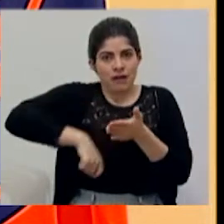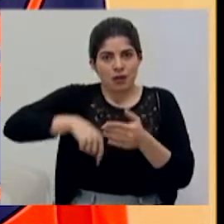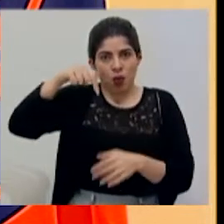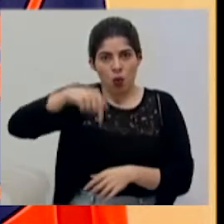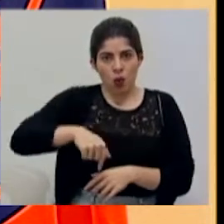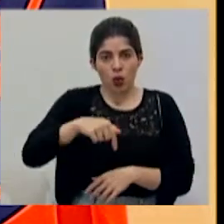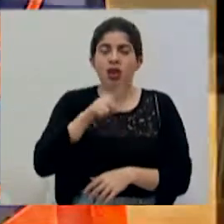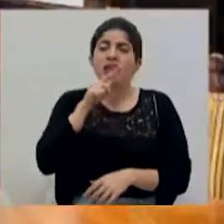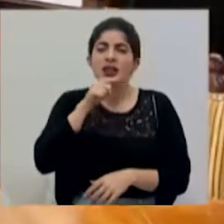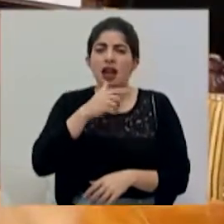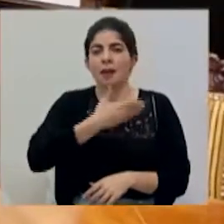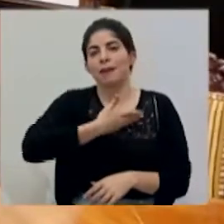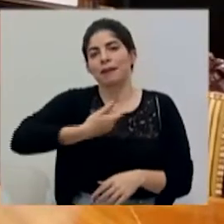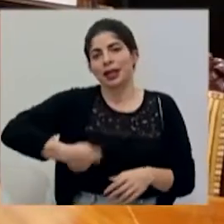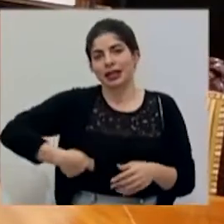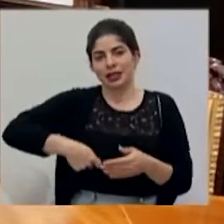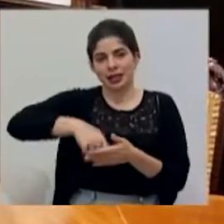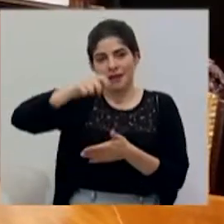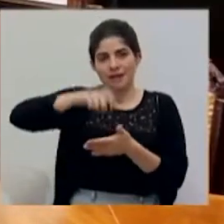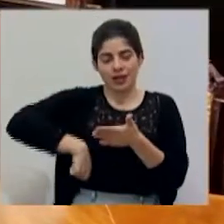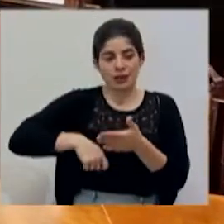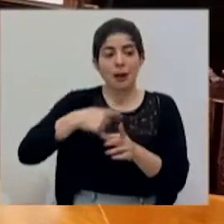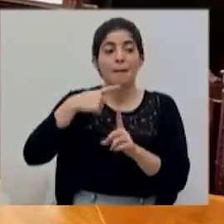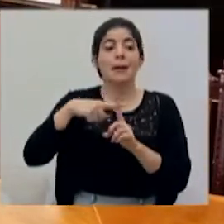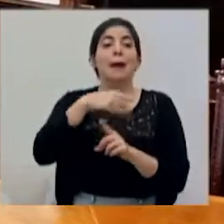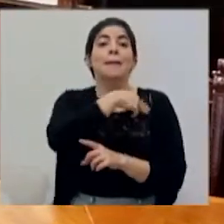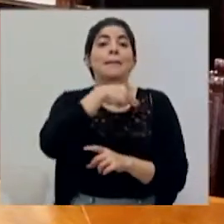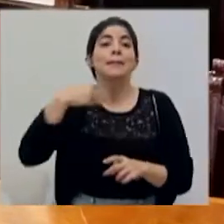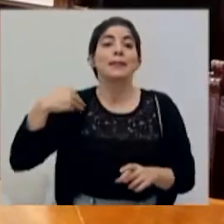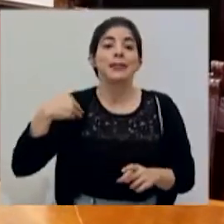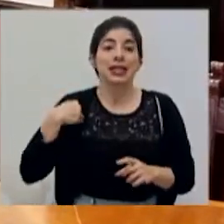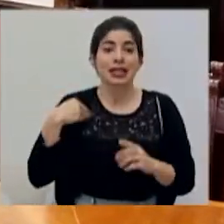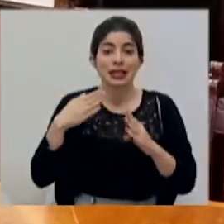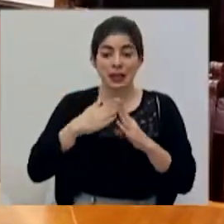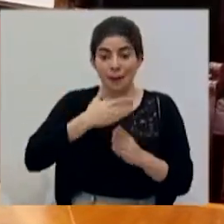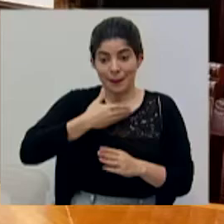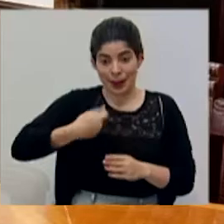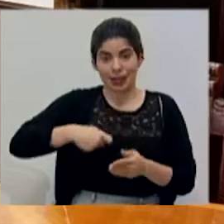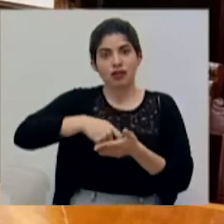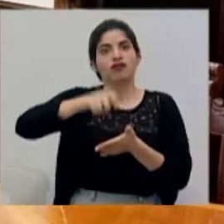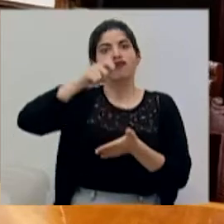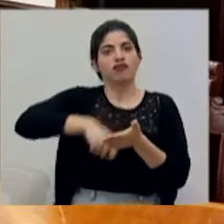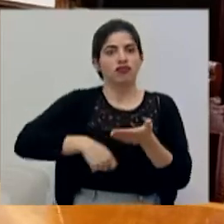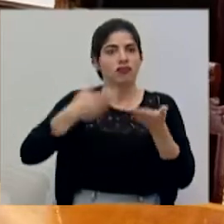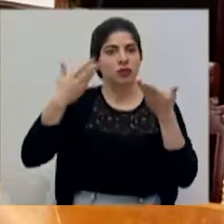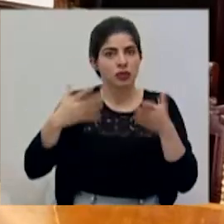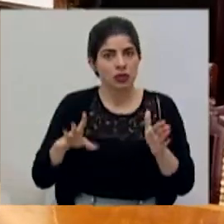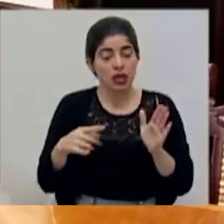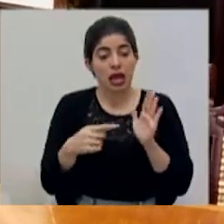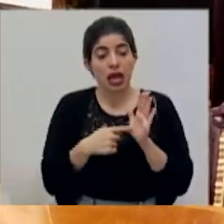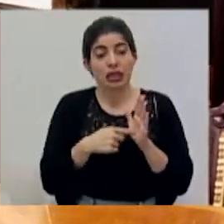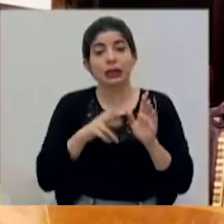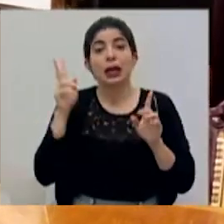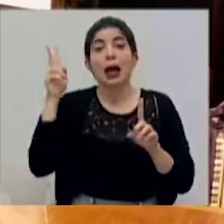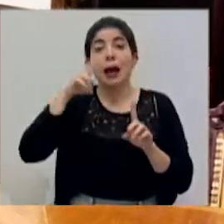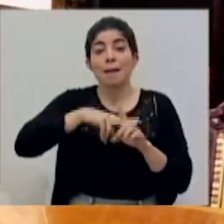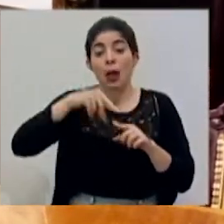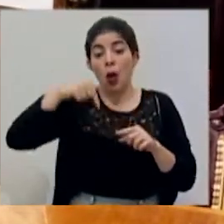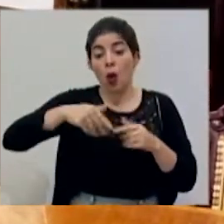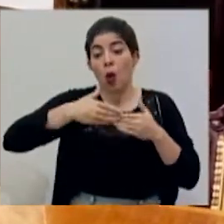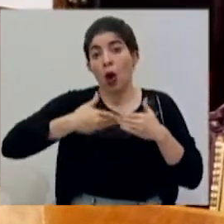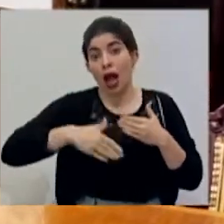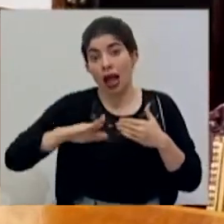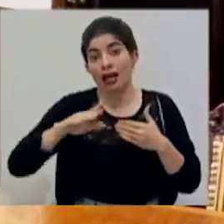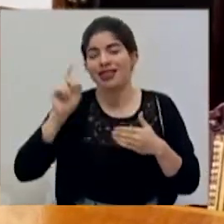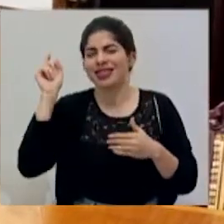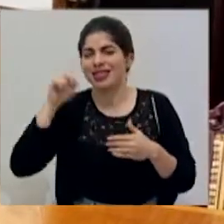el presidente de la República, por el ministro de la Presidencia también, y corresponde a partir de ahora hacer una